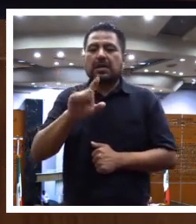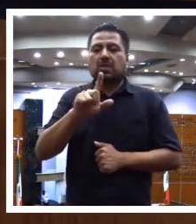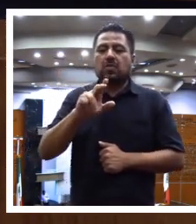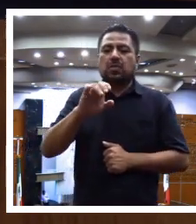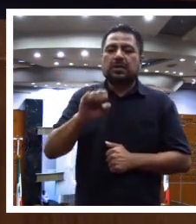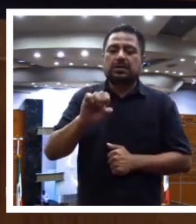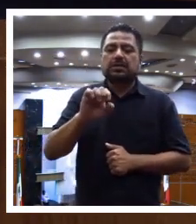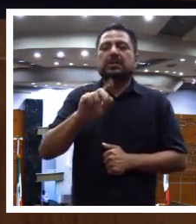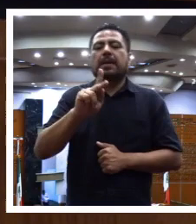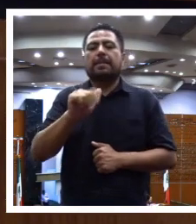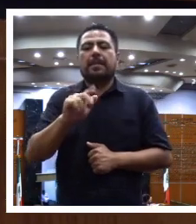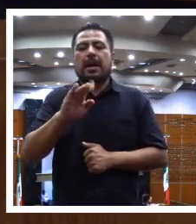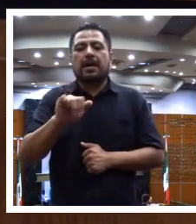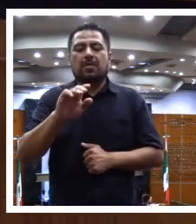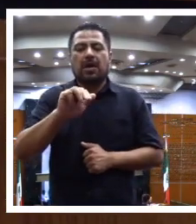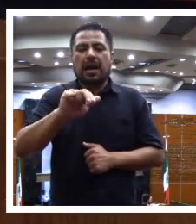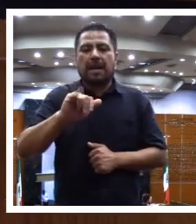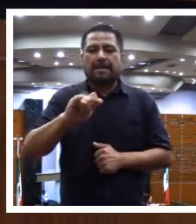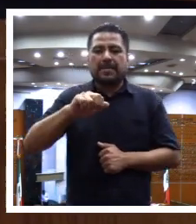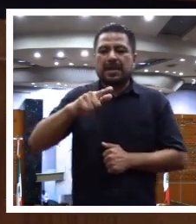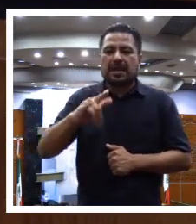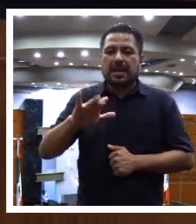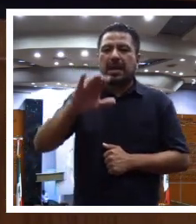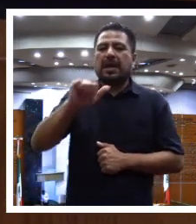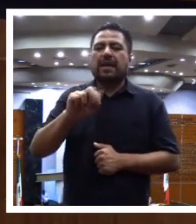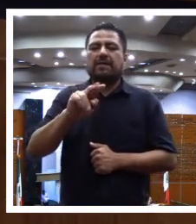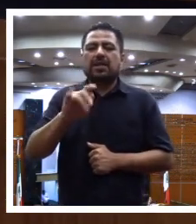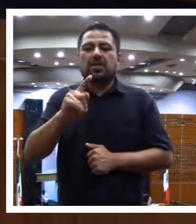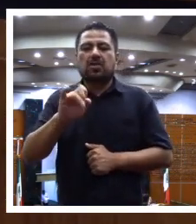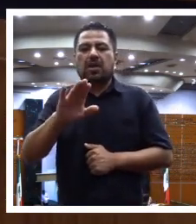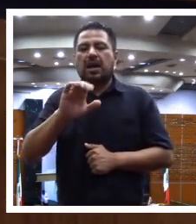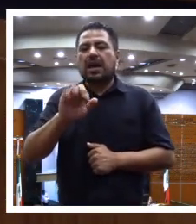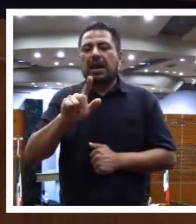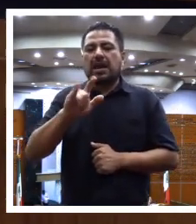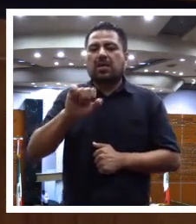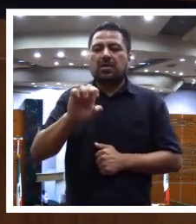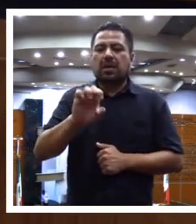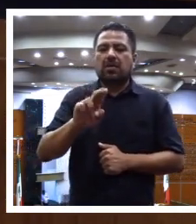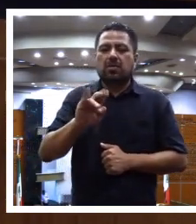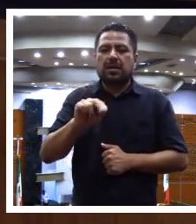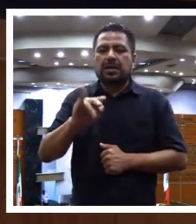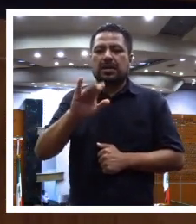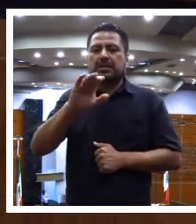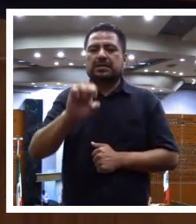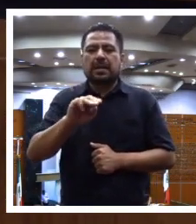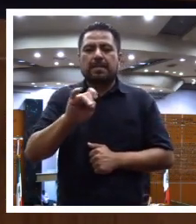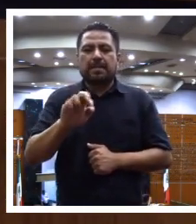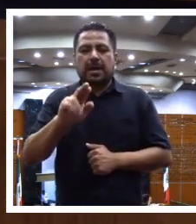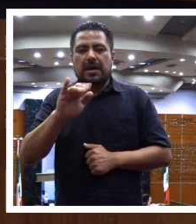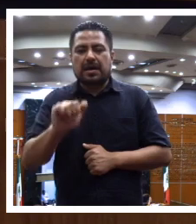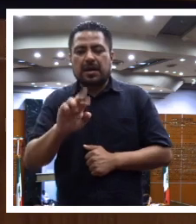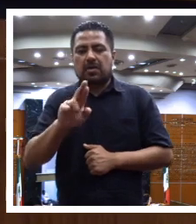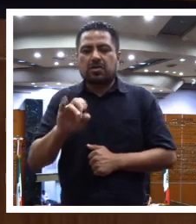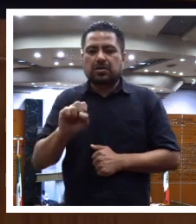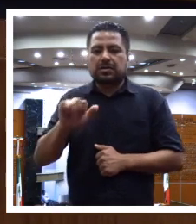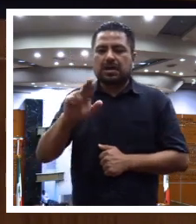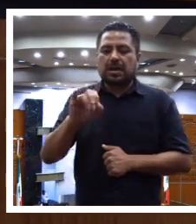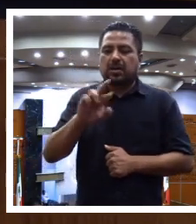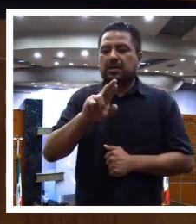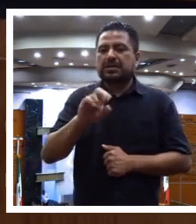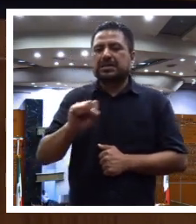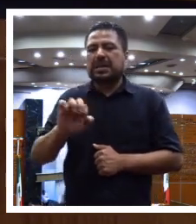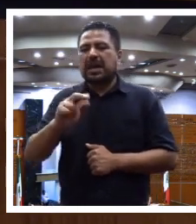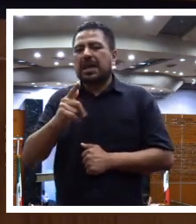Edgardo, Pablo Amílcar, Victoriano, Carlos, Eunice, María del Rosario, Sergio